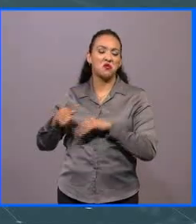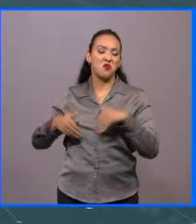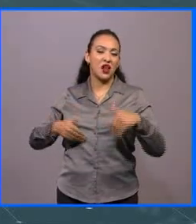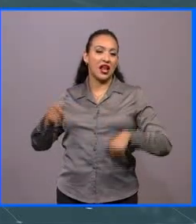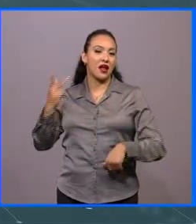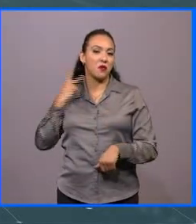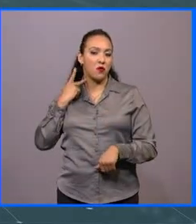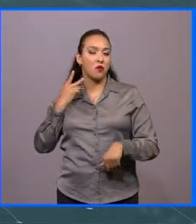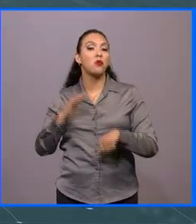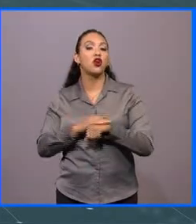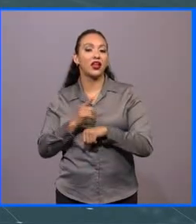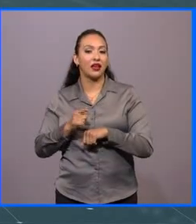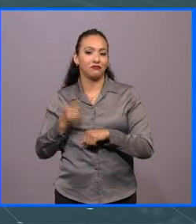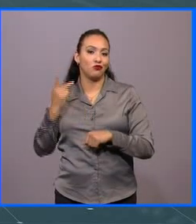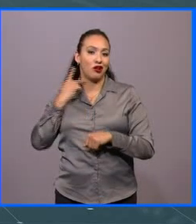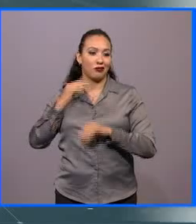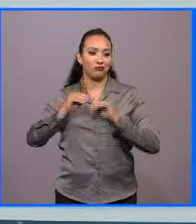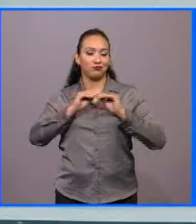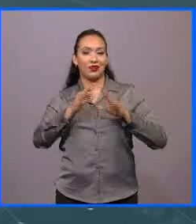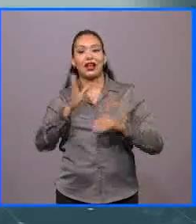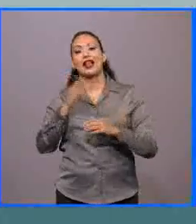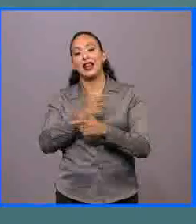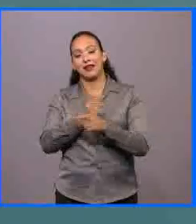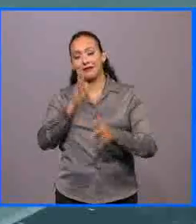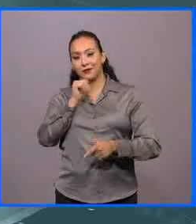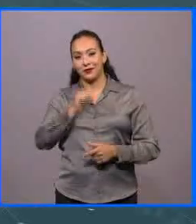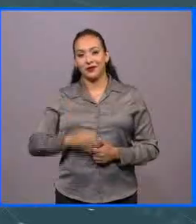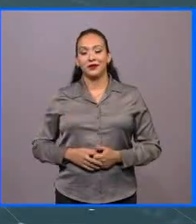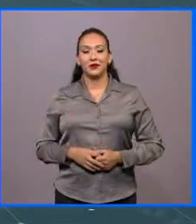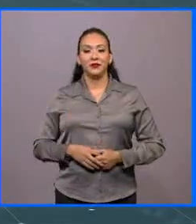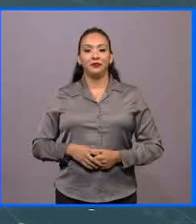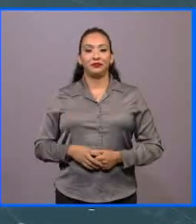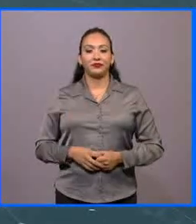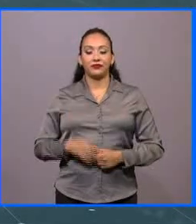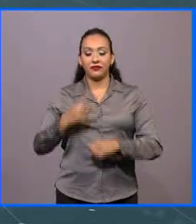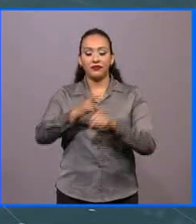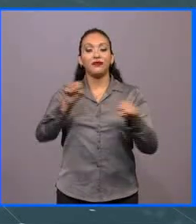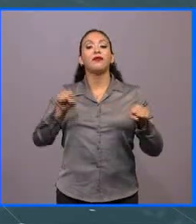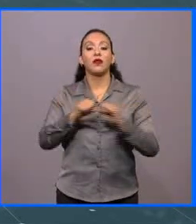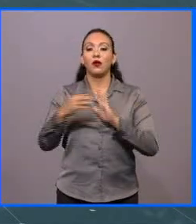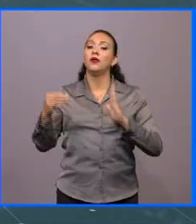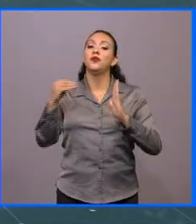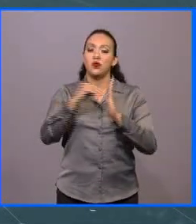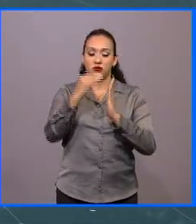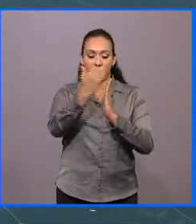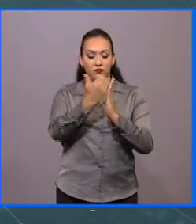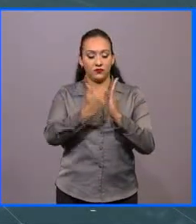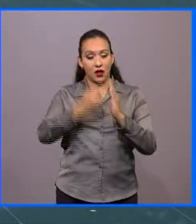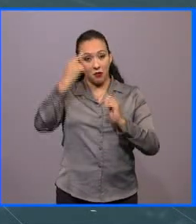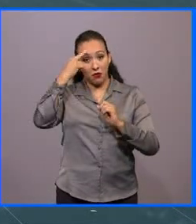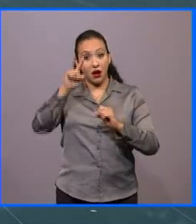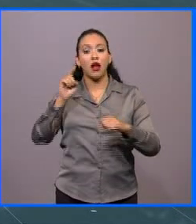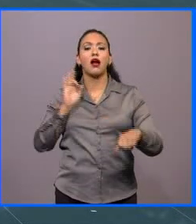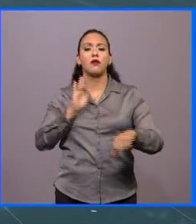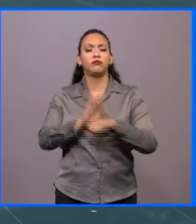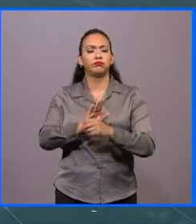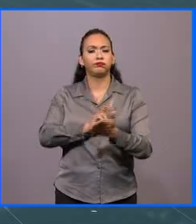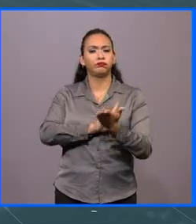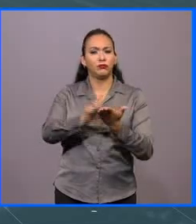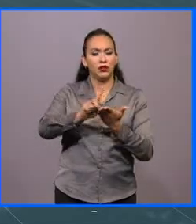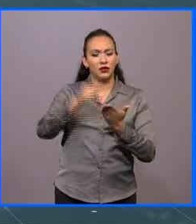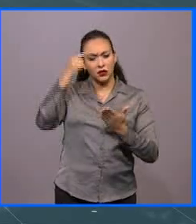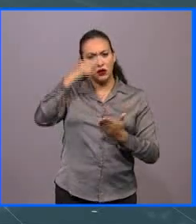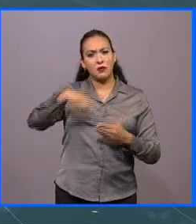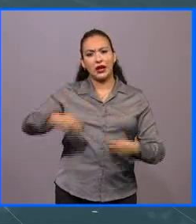afirmó el ministro Javier Lainez Potisek. La segunda sala ha establecido criterios que protegen los derechos a un